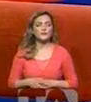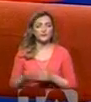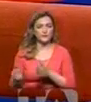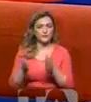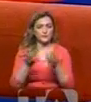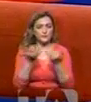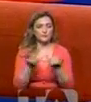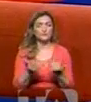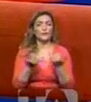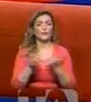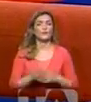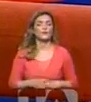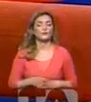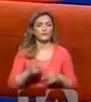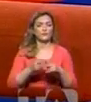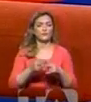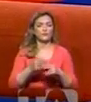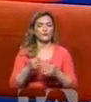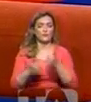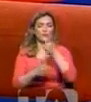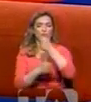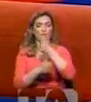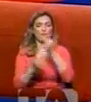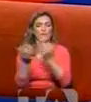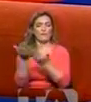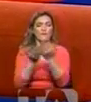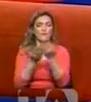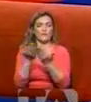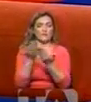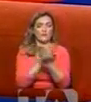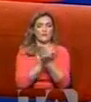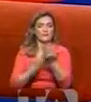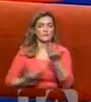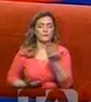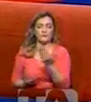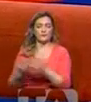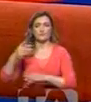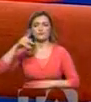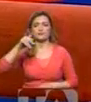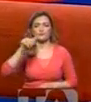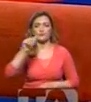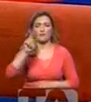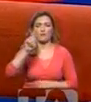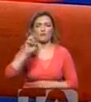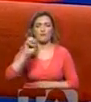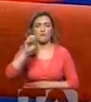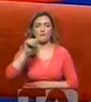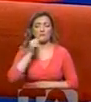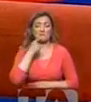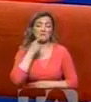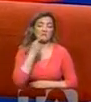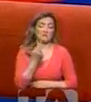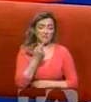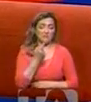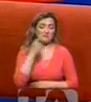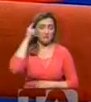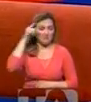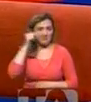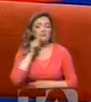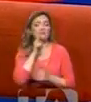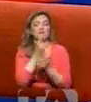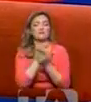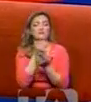Ahora les contamos que el ex auxiliar de servicios de presidencia, Cristian Paredes, reconoce que desde el Estado se